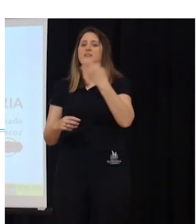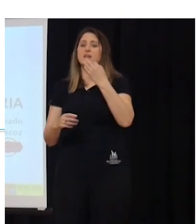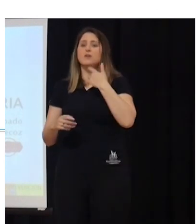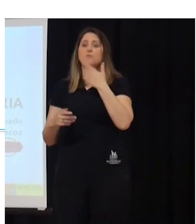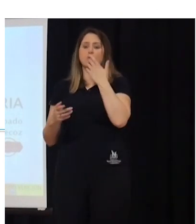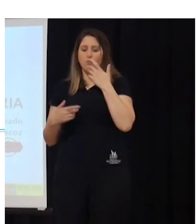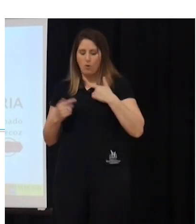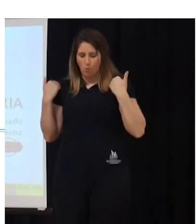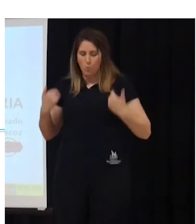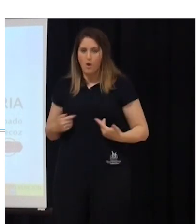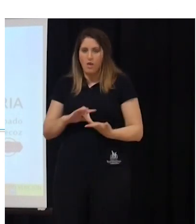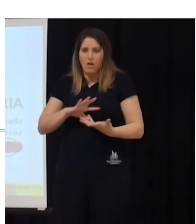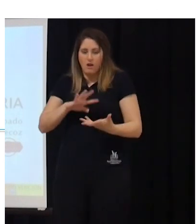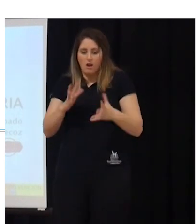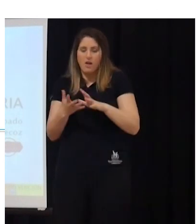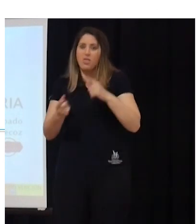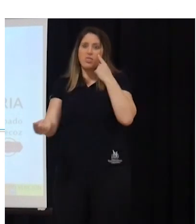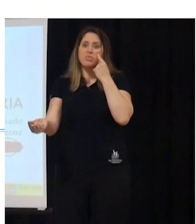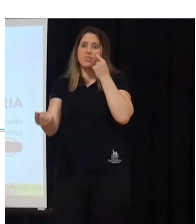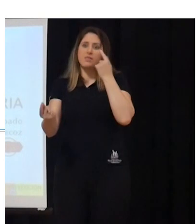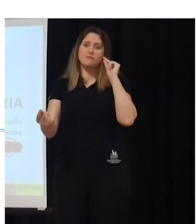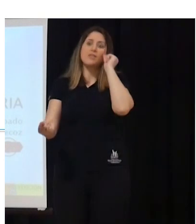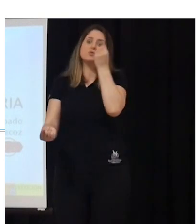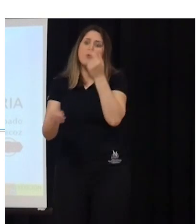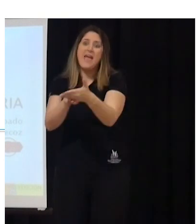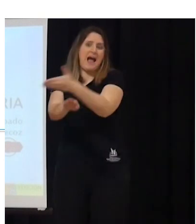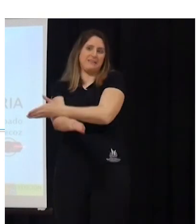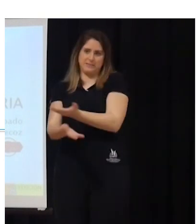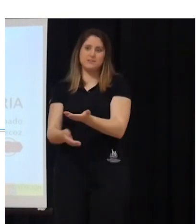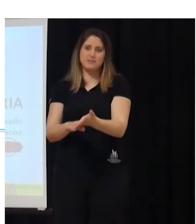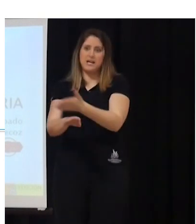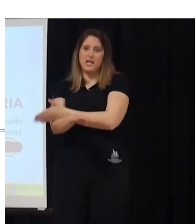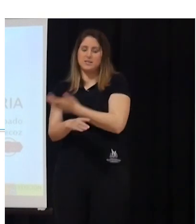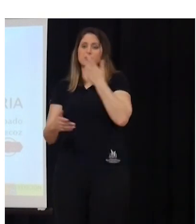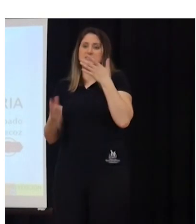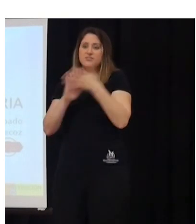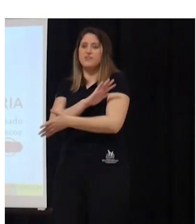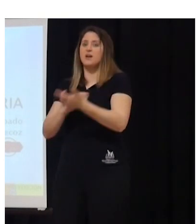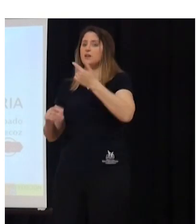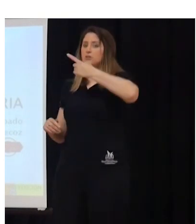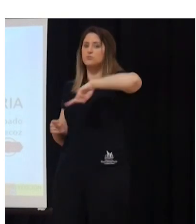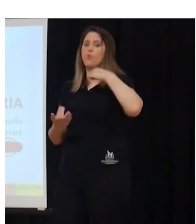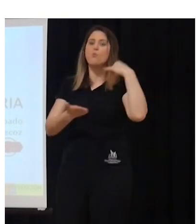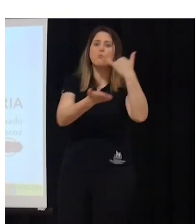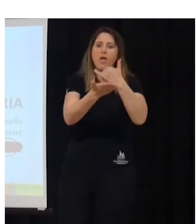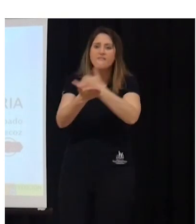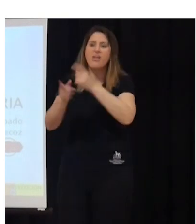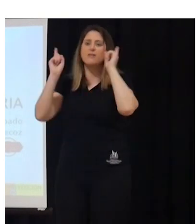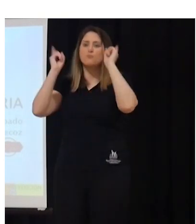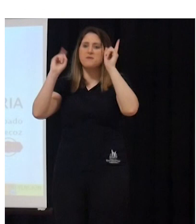aparezcan alteraciones, detectarlos lo más tempranamente posible. Es hablar de las pruebas de